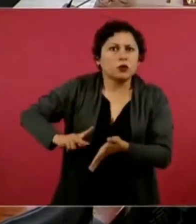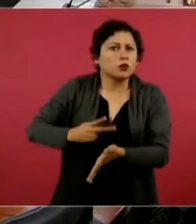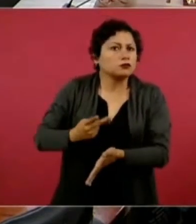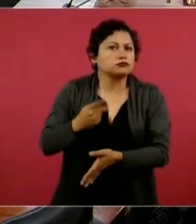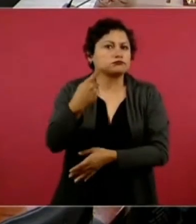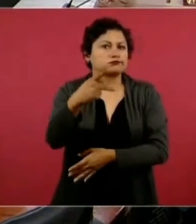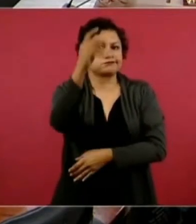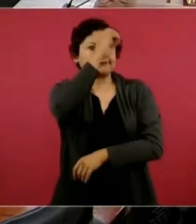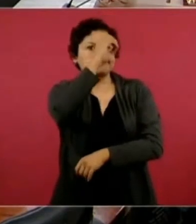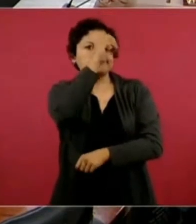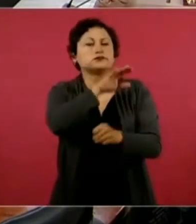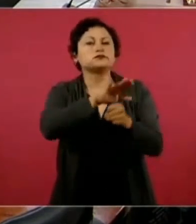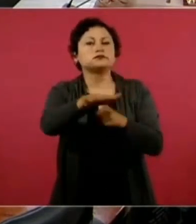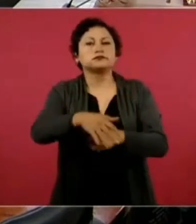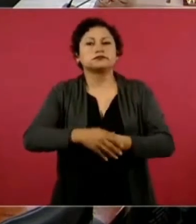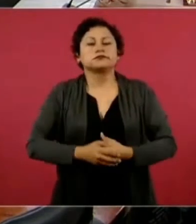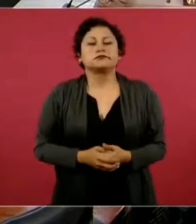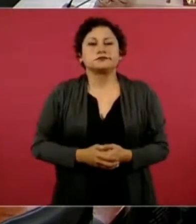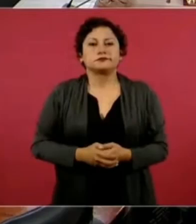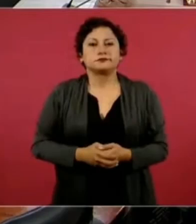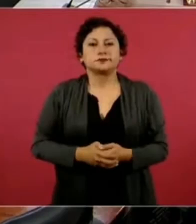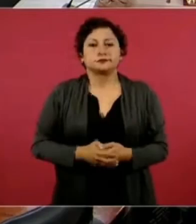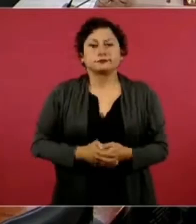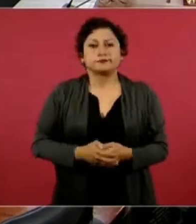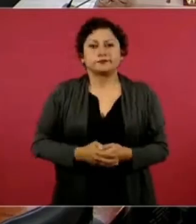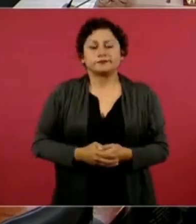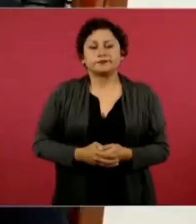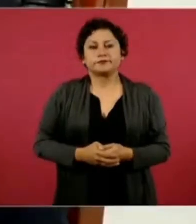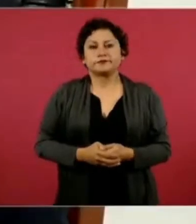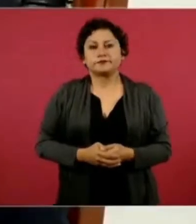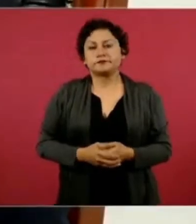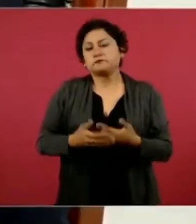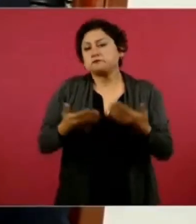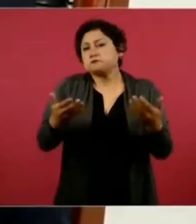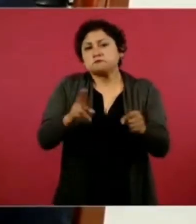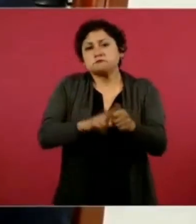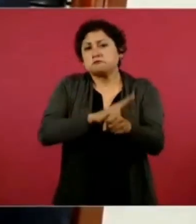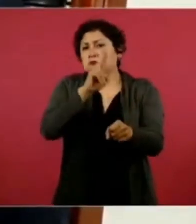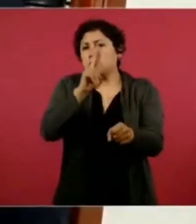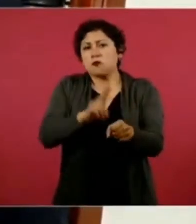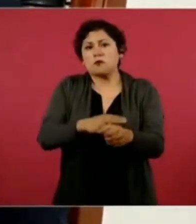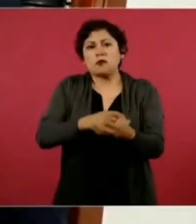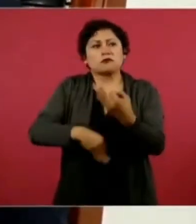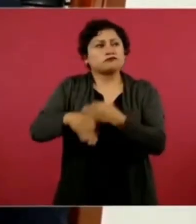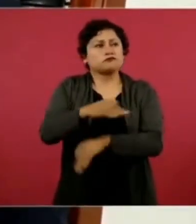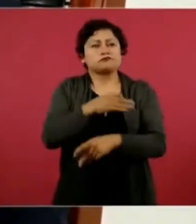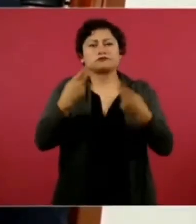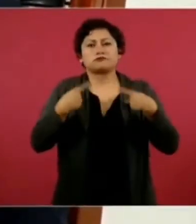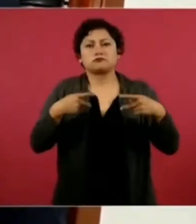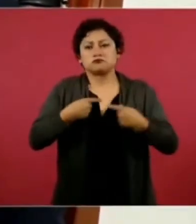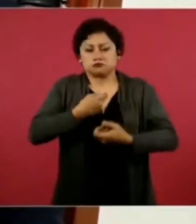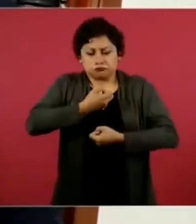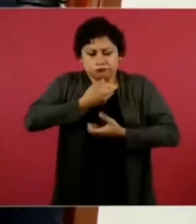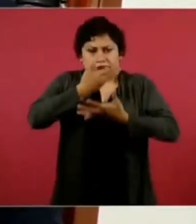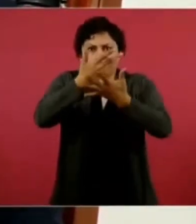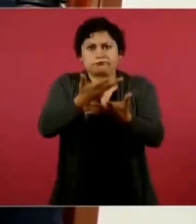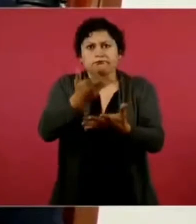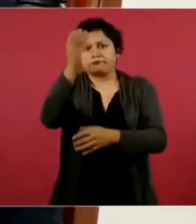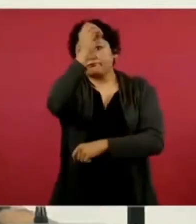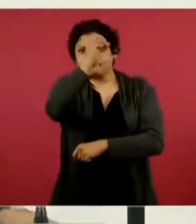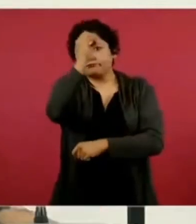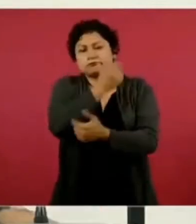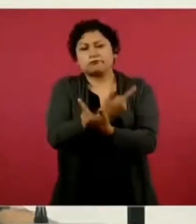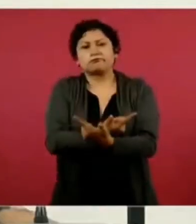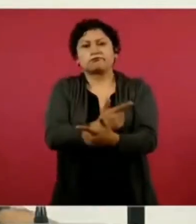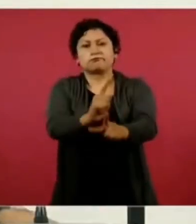normal que todo mundo se exprese, se manifieste. Aquí estábamos ahora